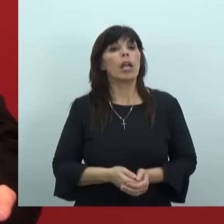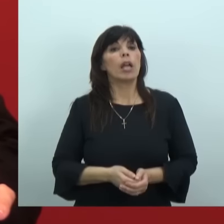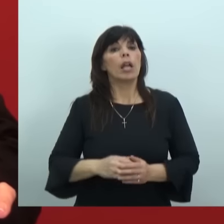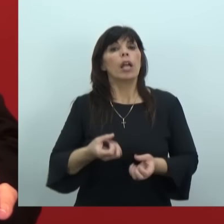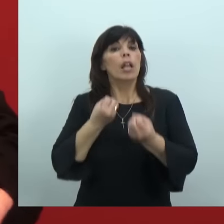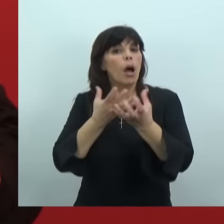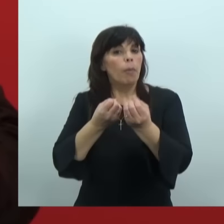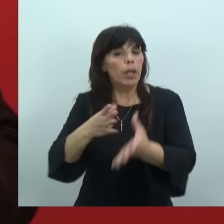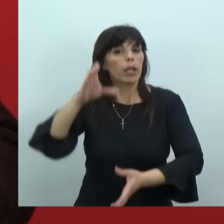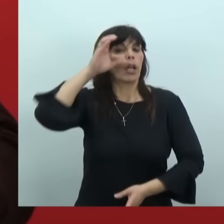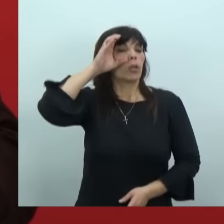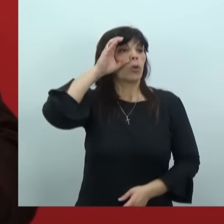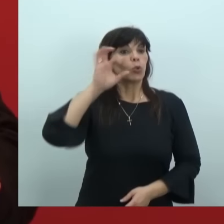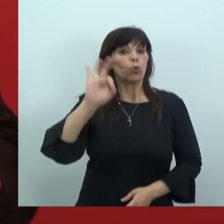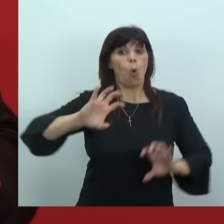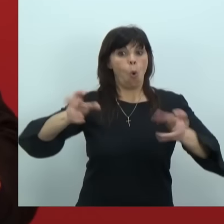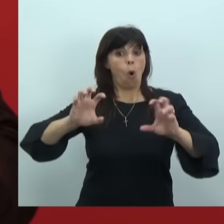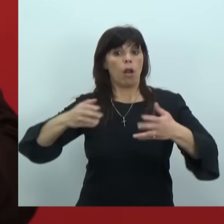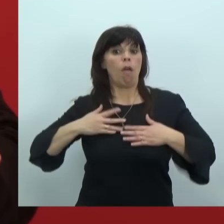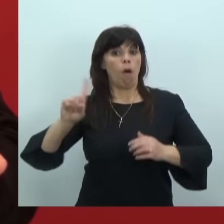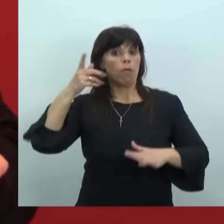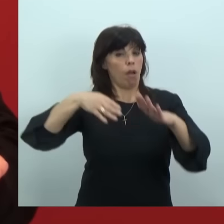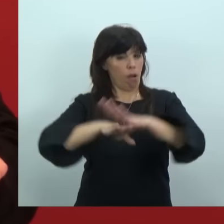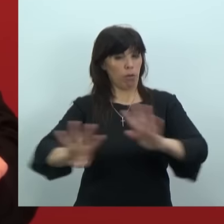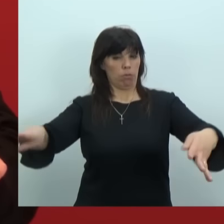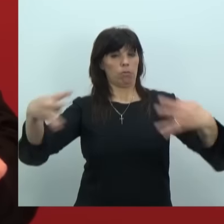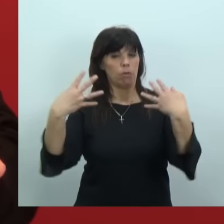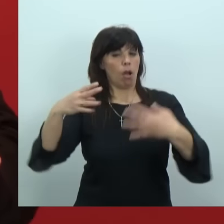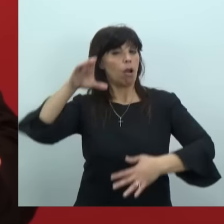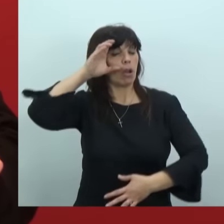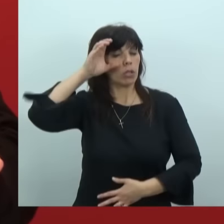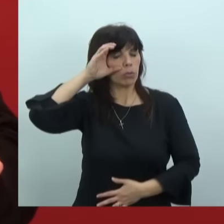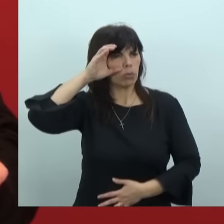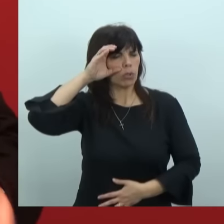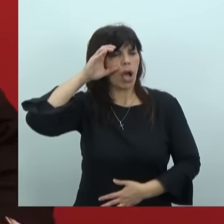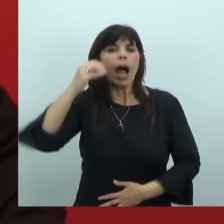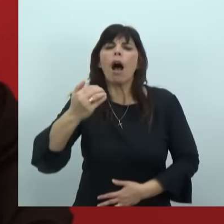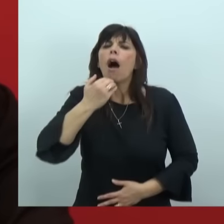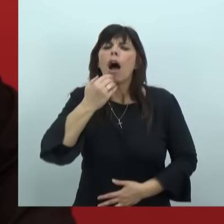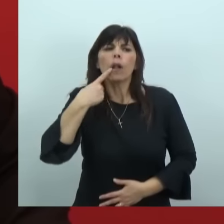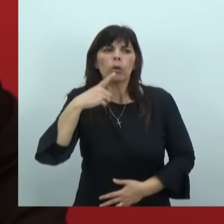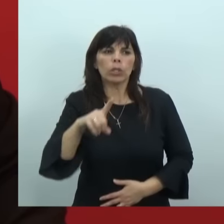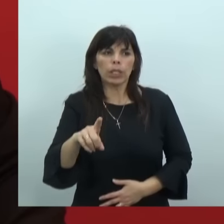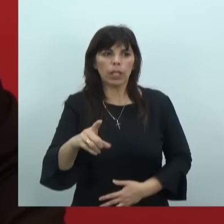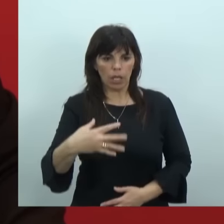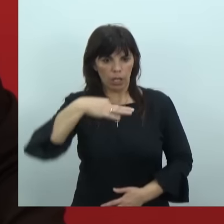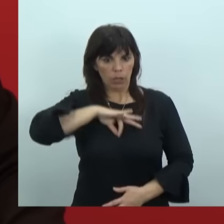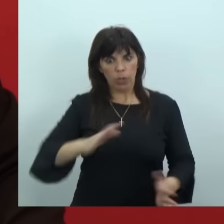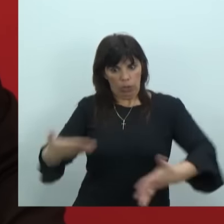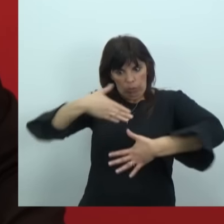una predicación, de repente algo se dice y tu espíritu lo recibe y tú sabes que es para